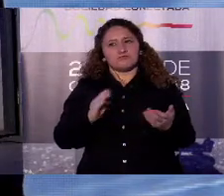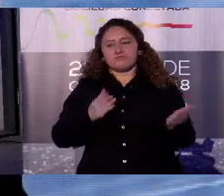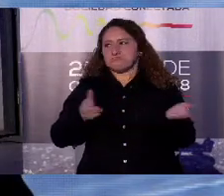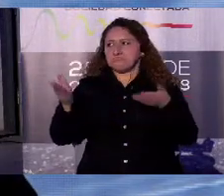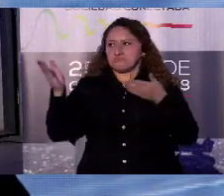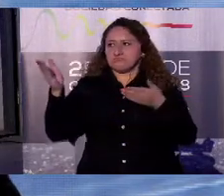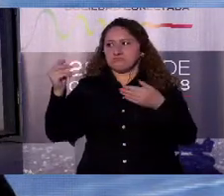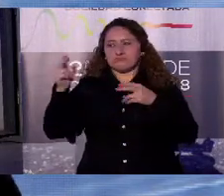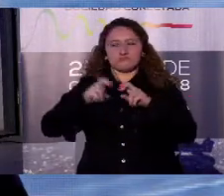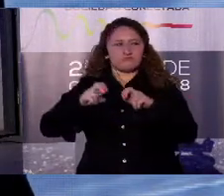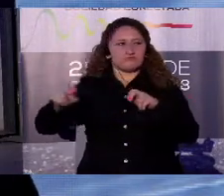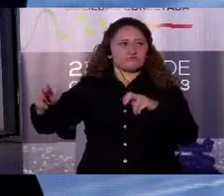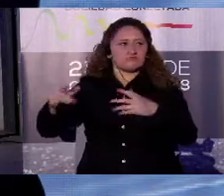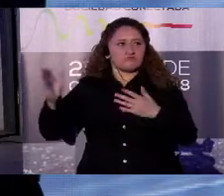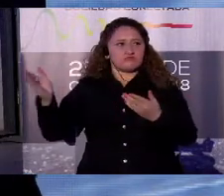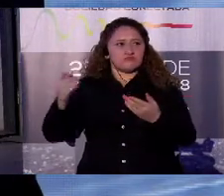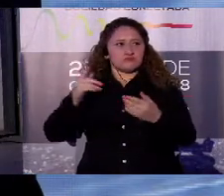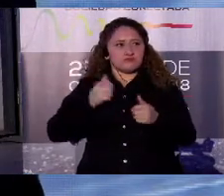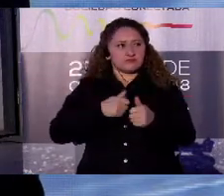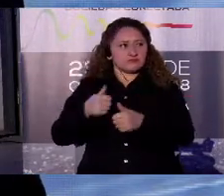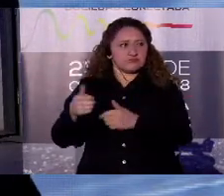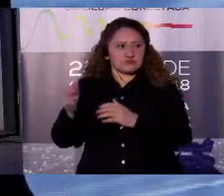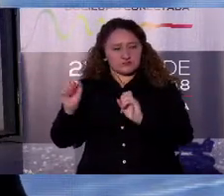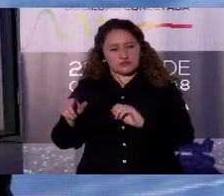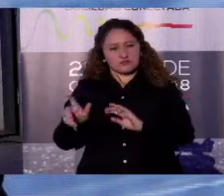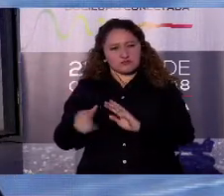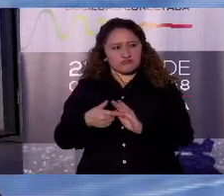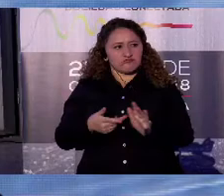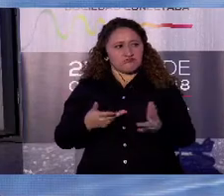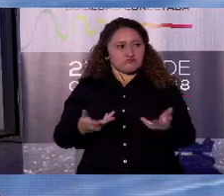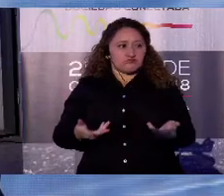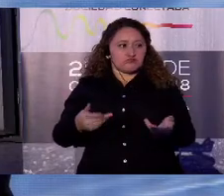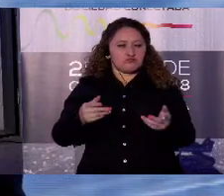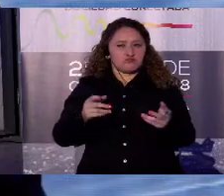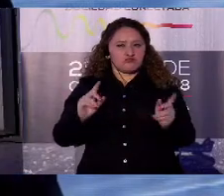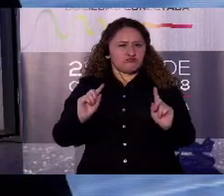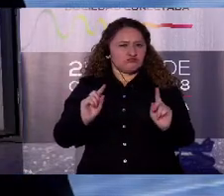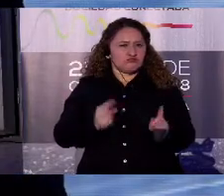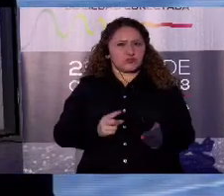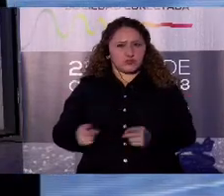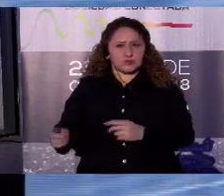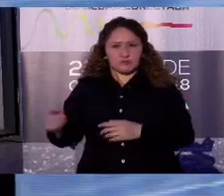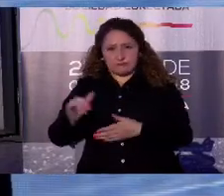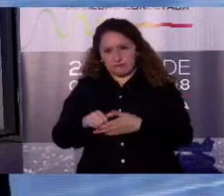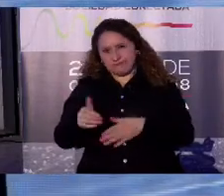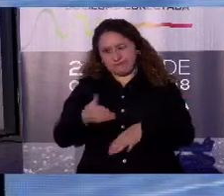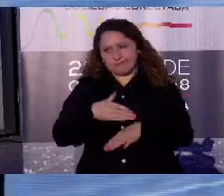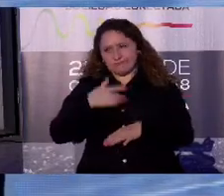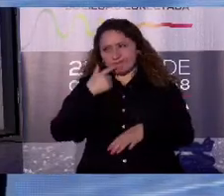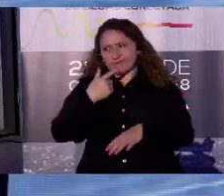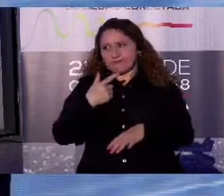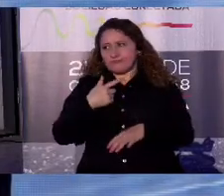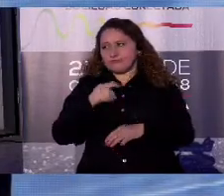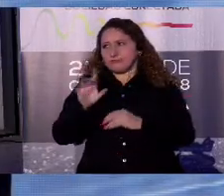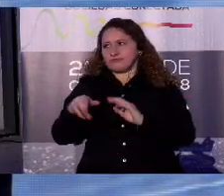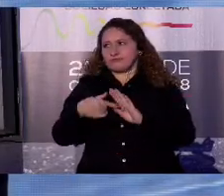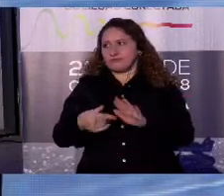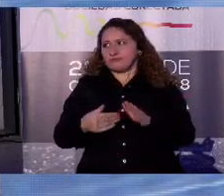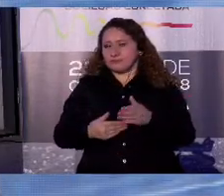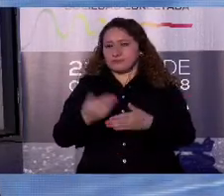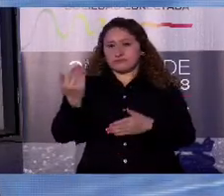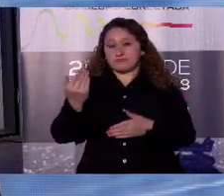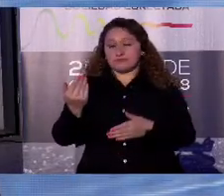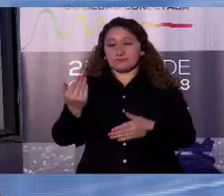los panelistas para que nos vayan presentando de manera breve, como les había dicho, sus presentaciones